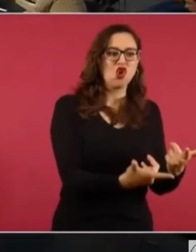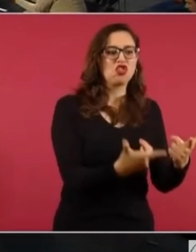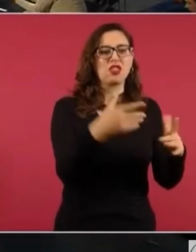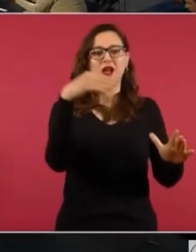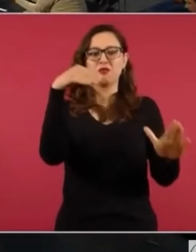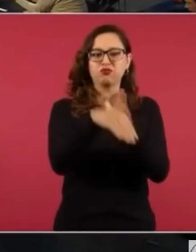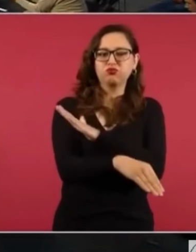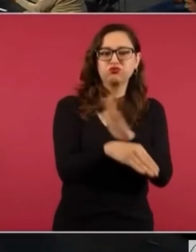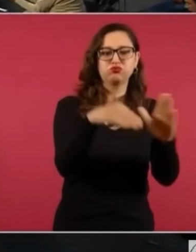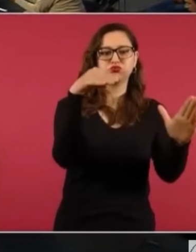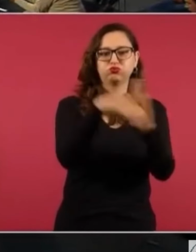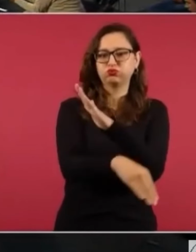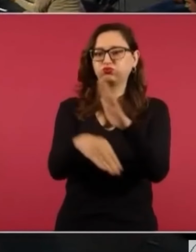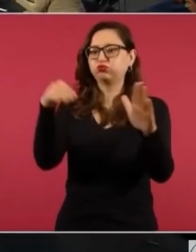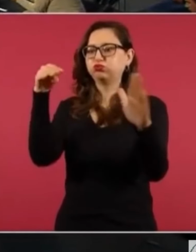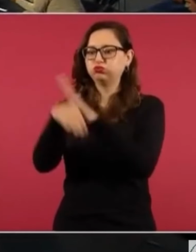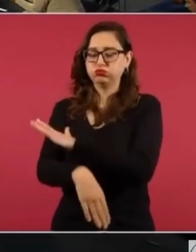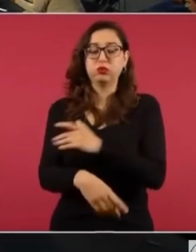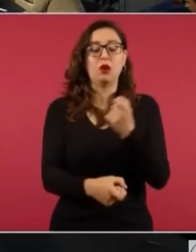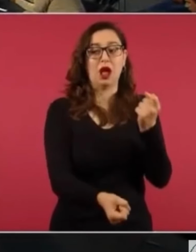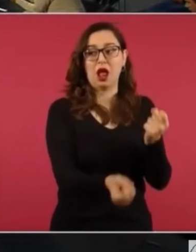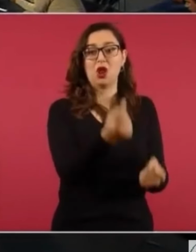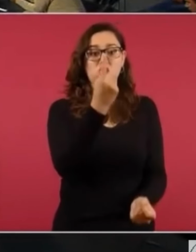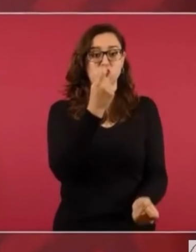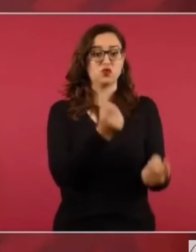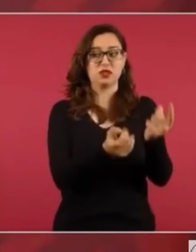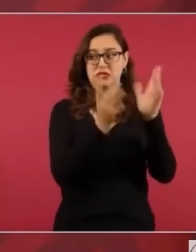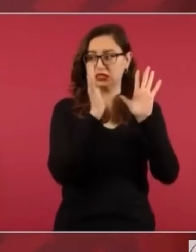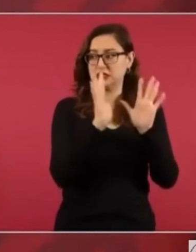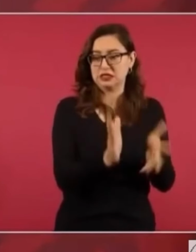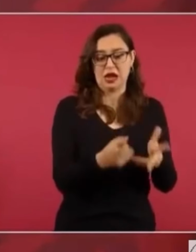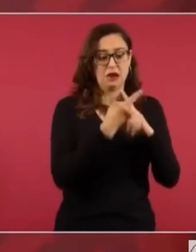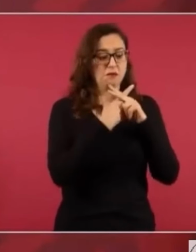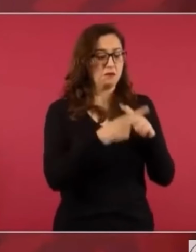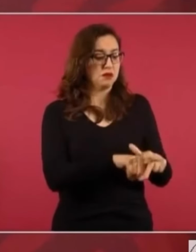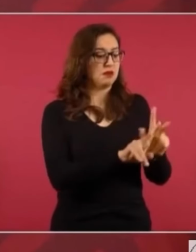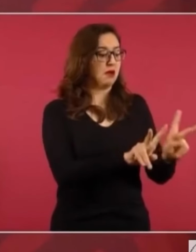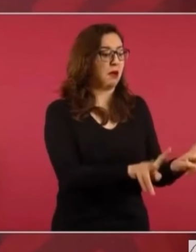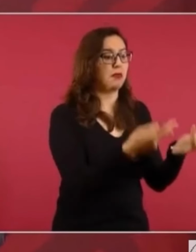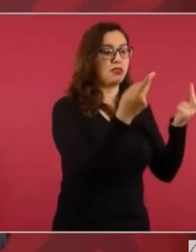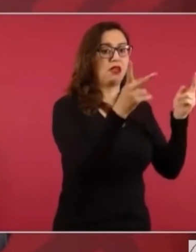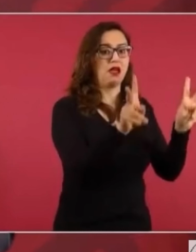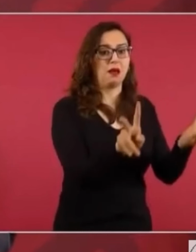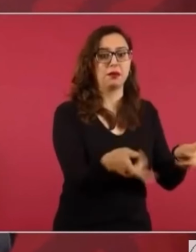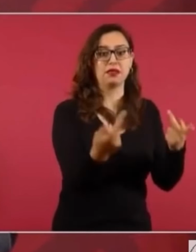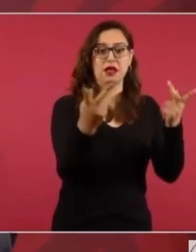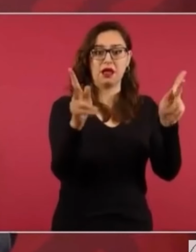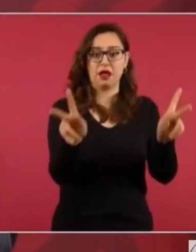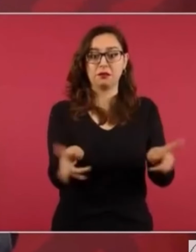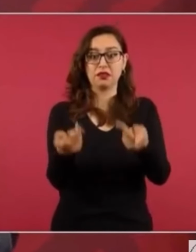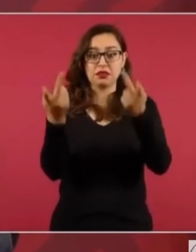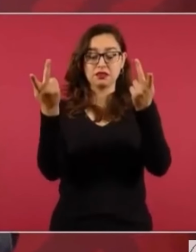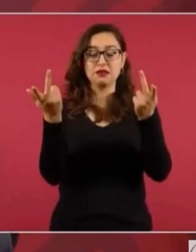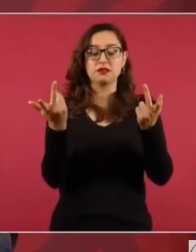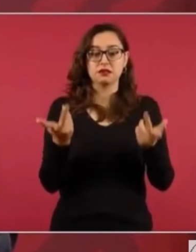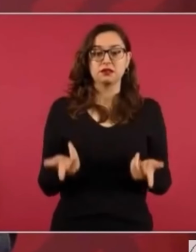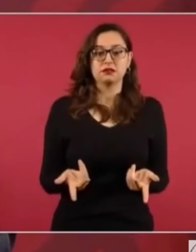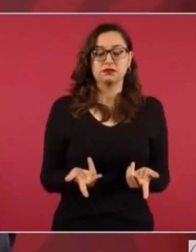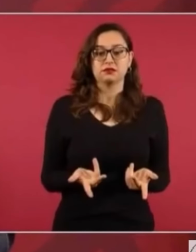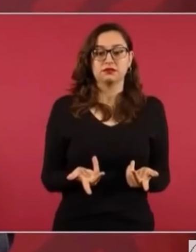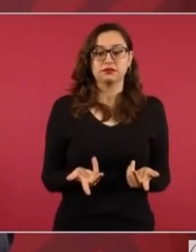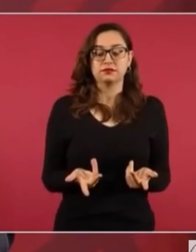ahora de unas plantas de hidrógeno que se requieren